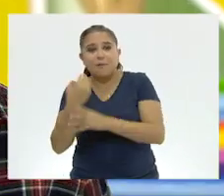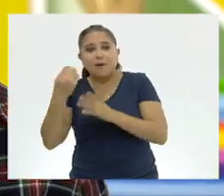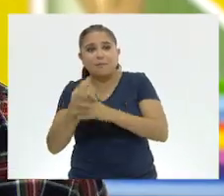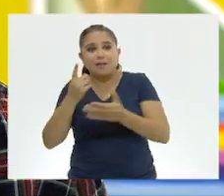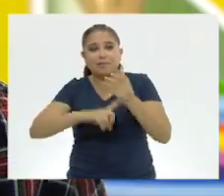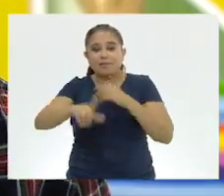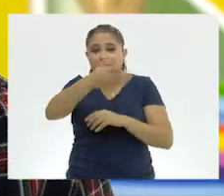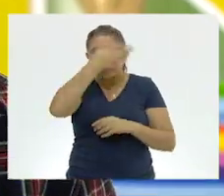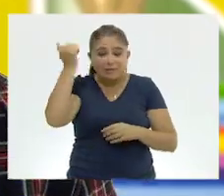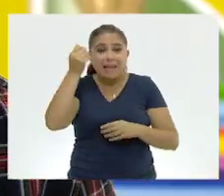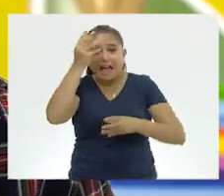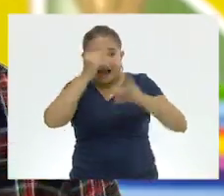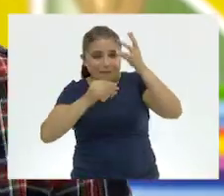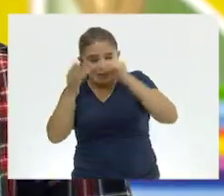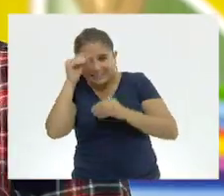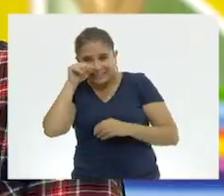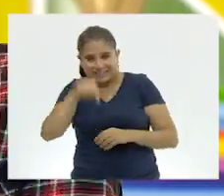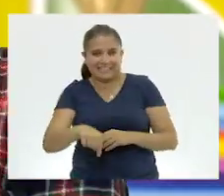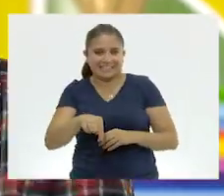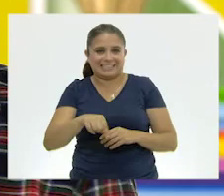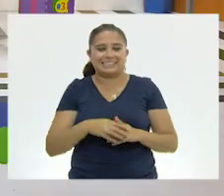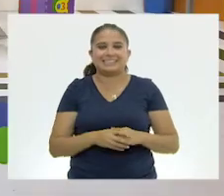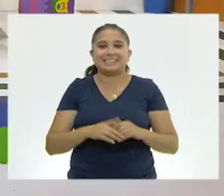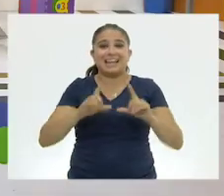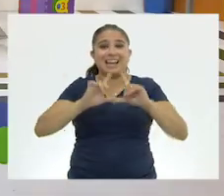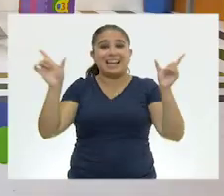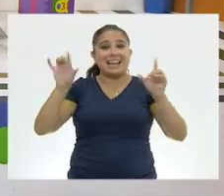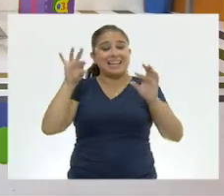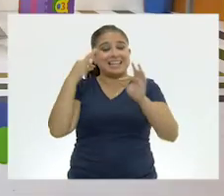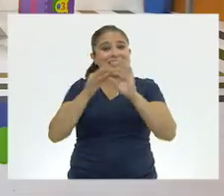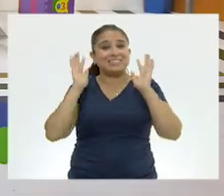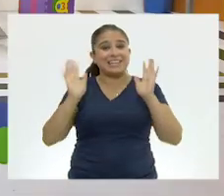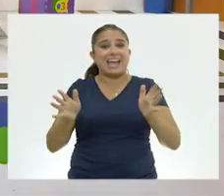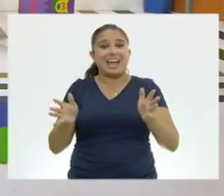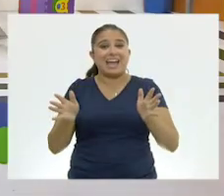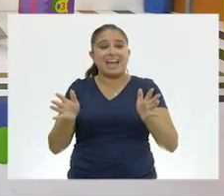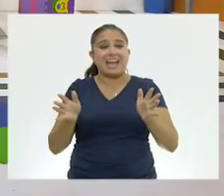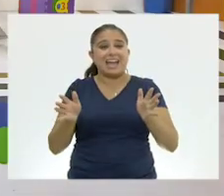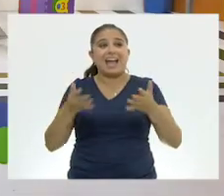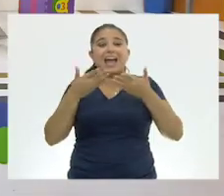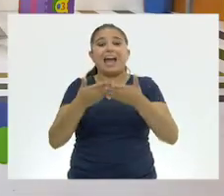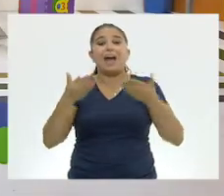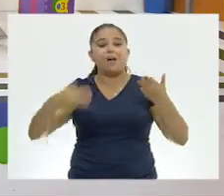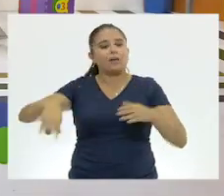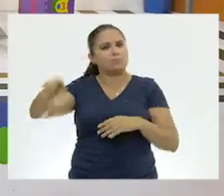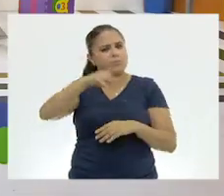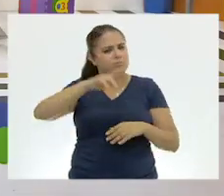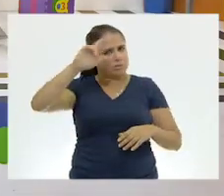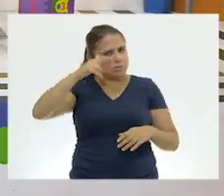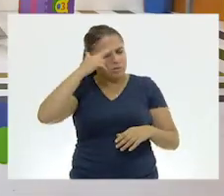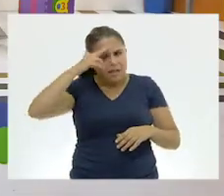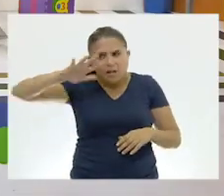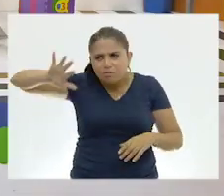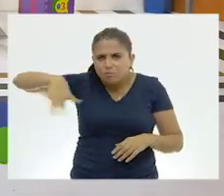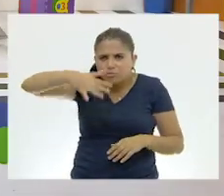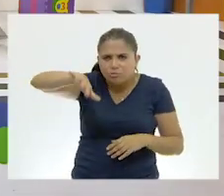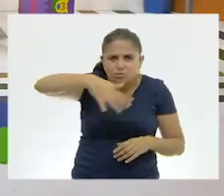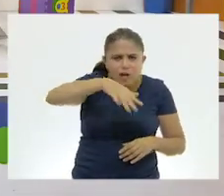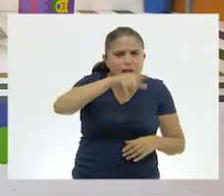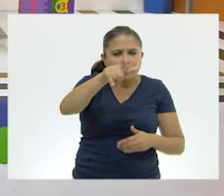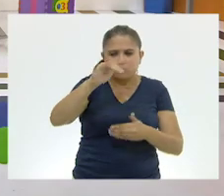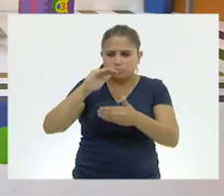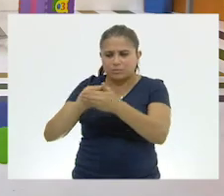sabíamos y que aprendemos ahí. ¡Listo! ¡Listo! ¡Abrimos los ojos! Recuerden que tienen que buscar